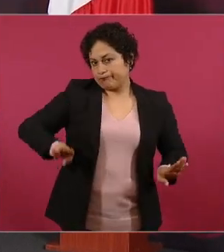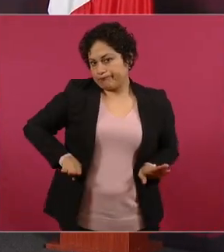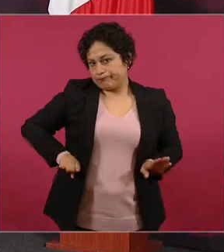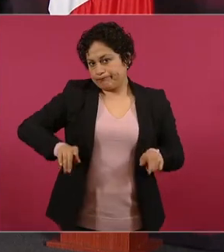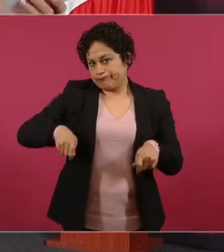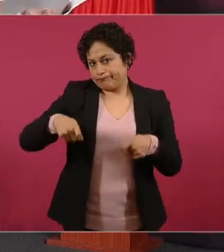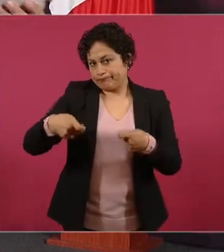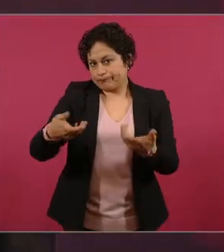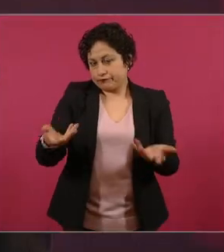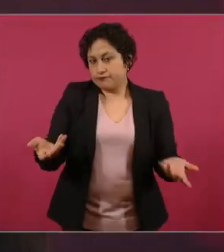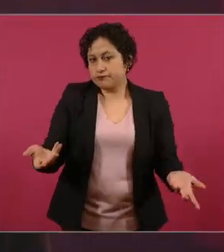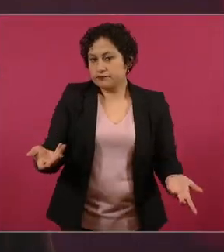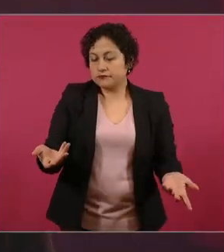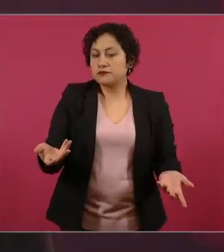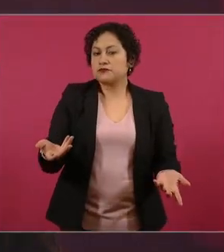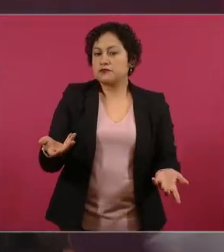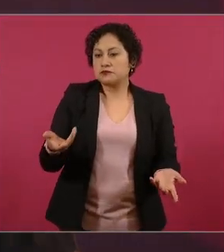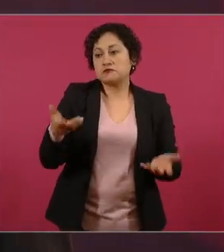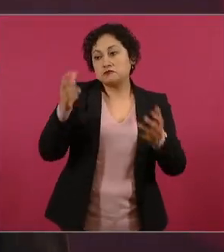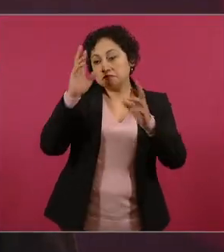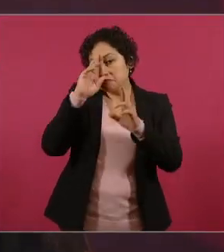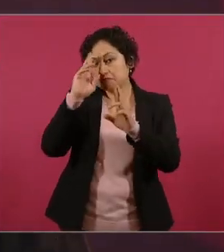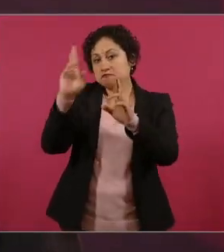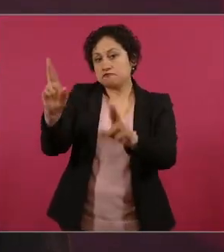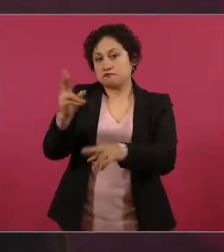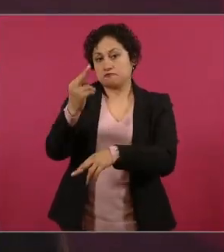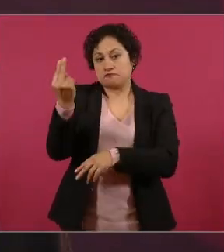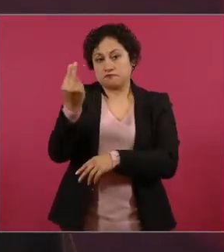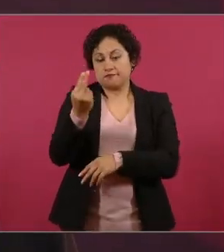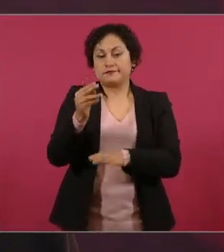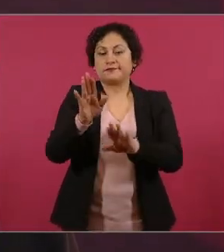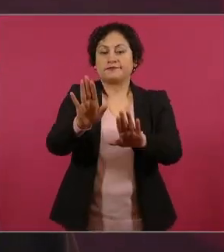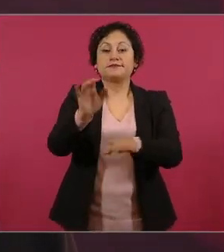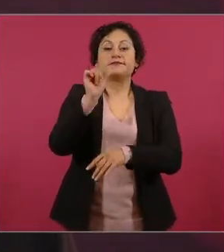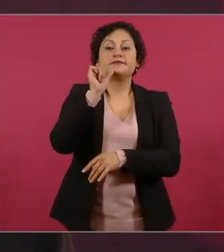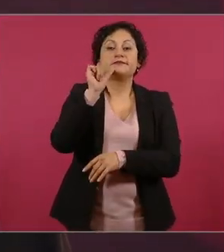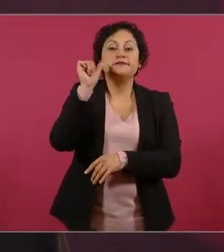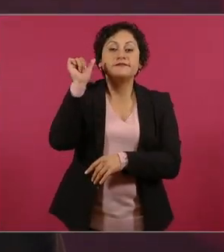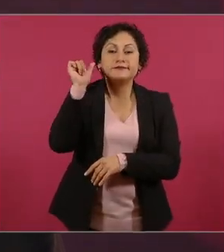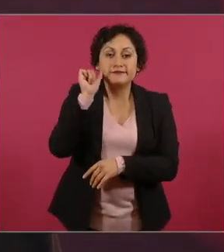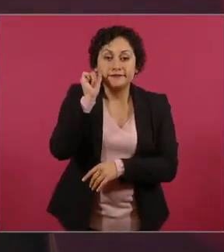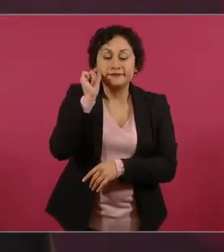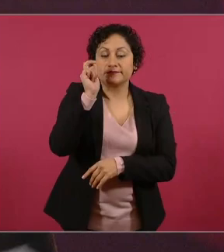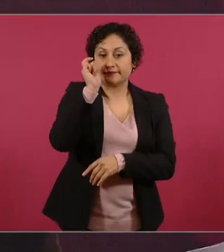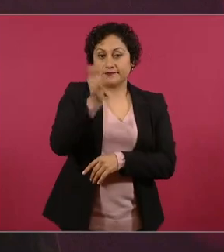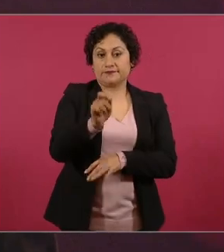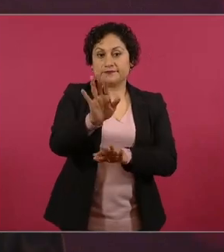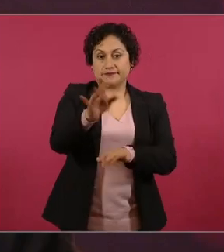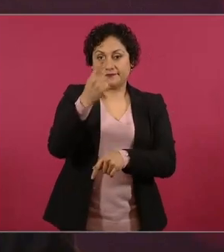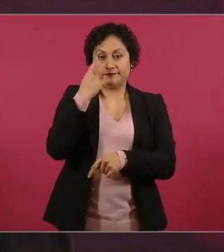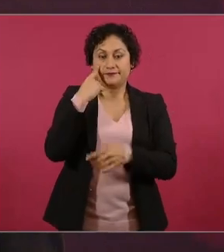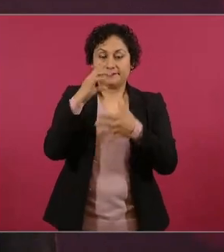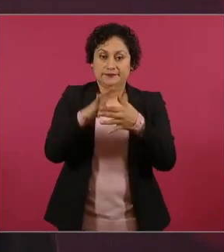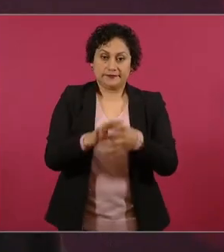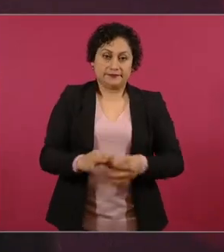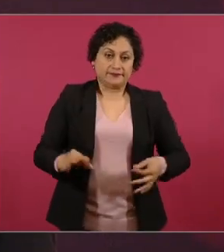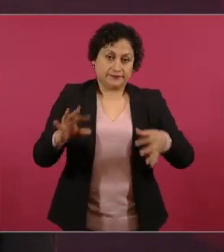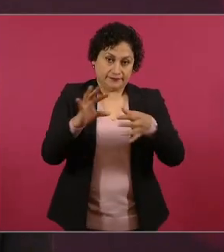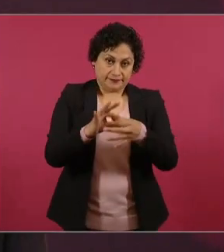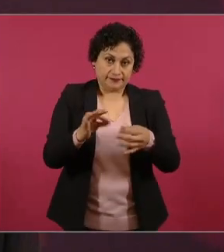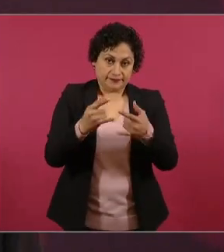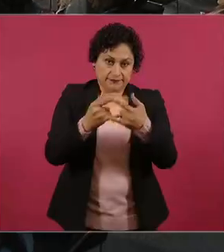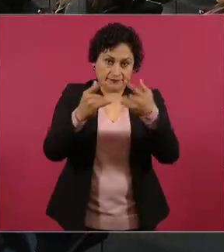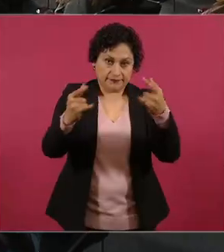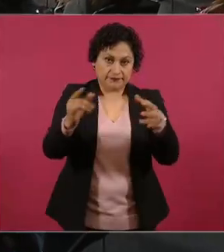Y hay que respetarlos. Ayer me pasó un caso, fíjense, se los comento, porque es